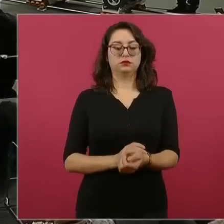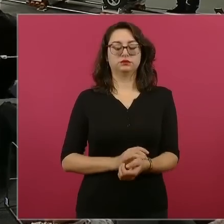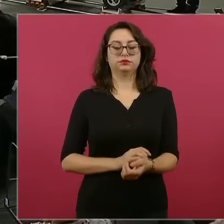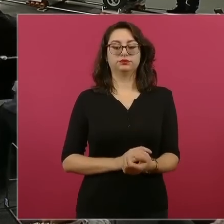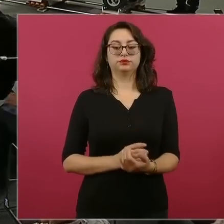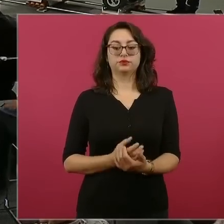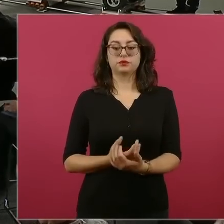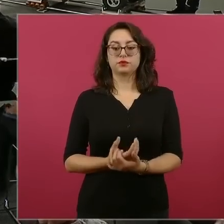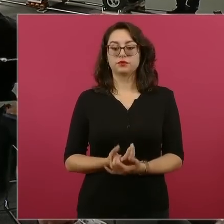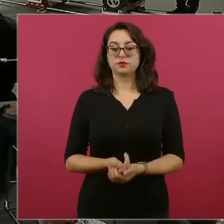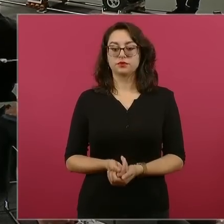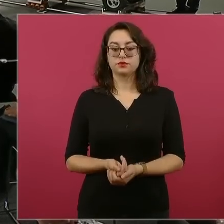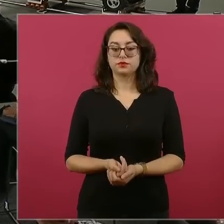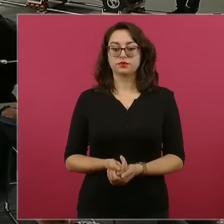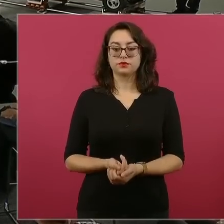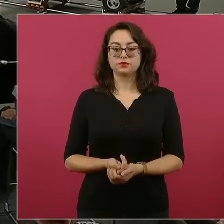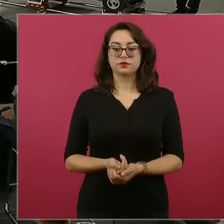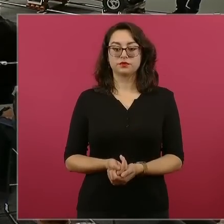Lo escribió